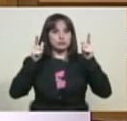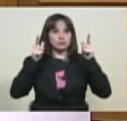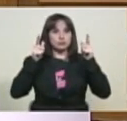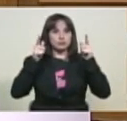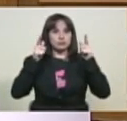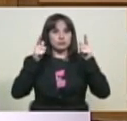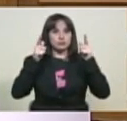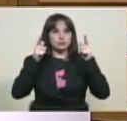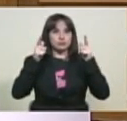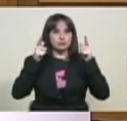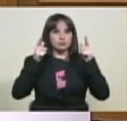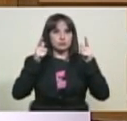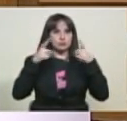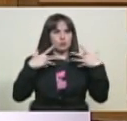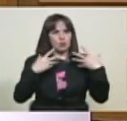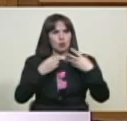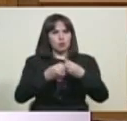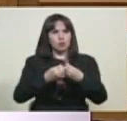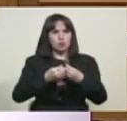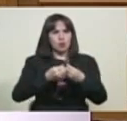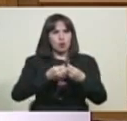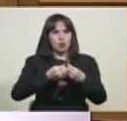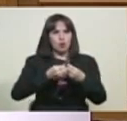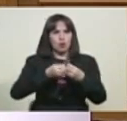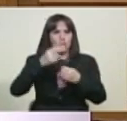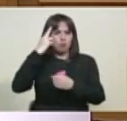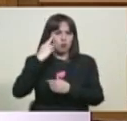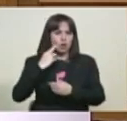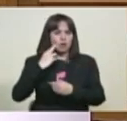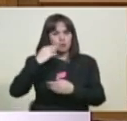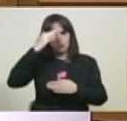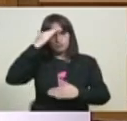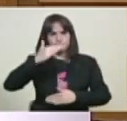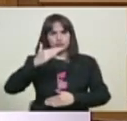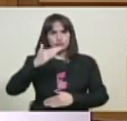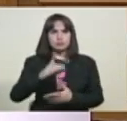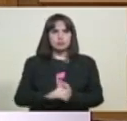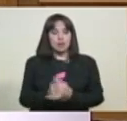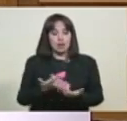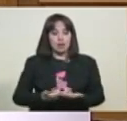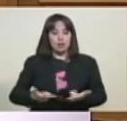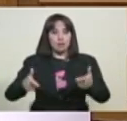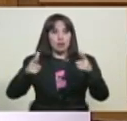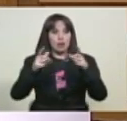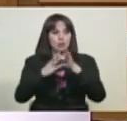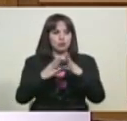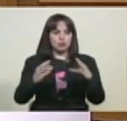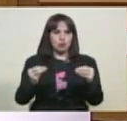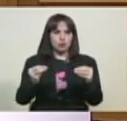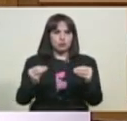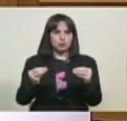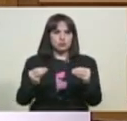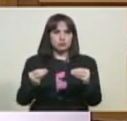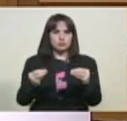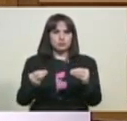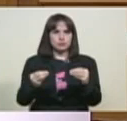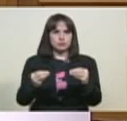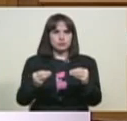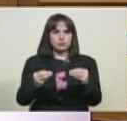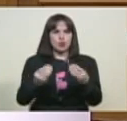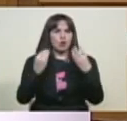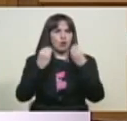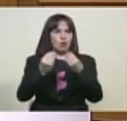el gran general Bolívar adelante, al frente, liberamos los restos del